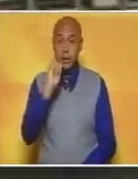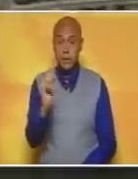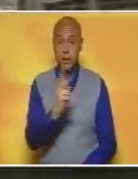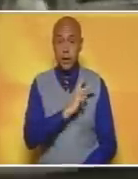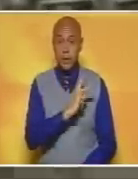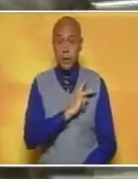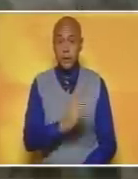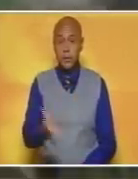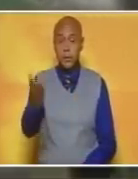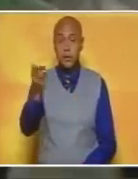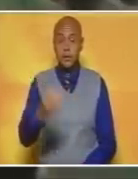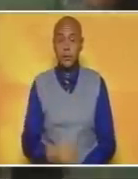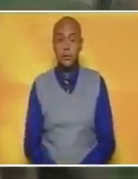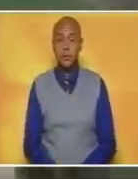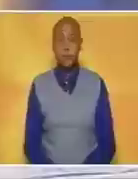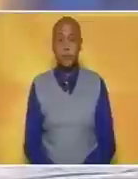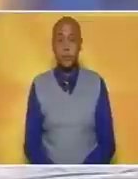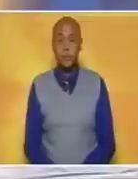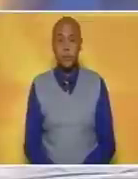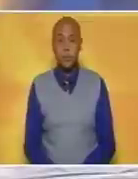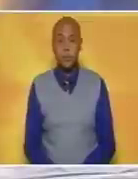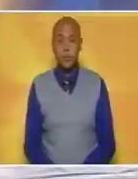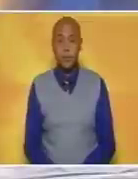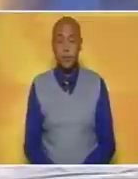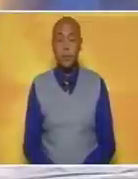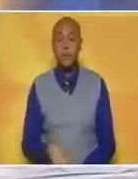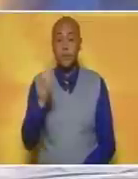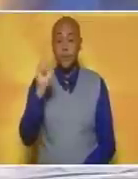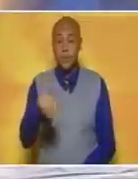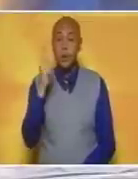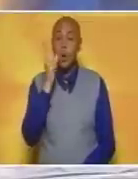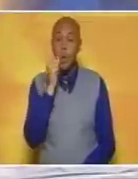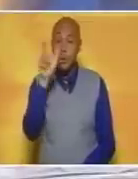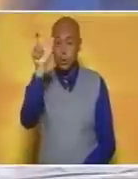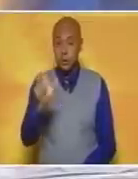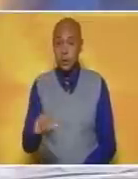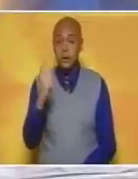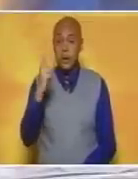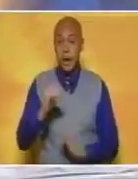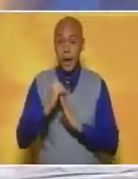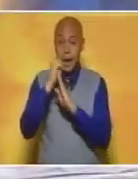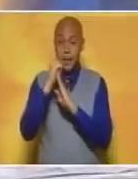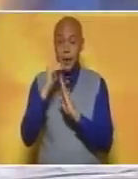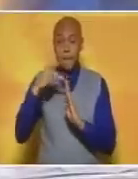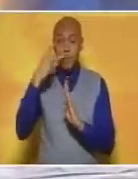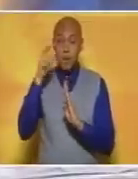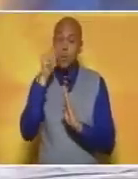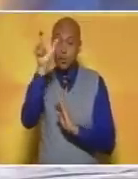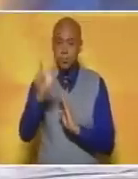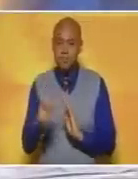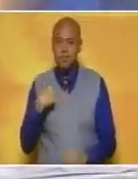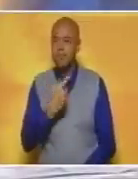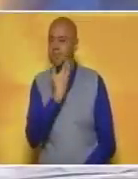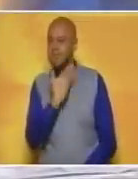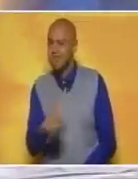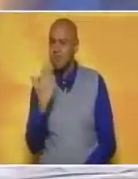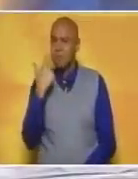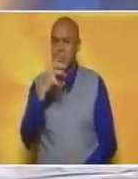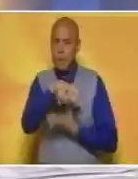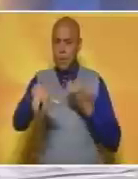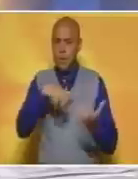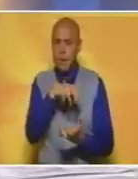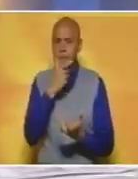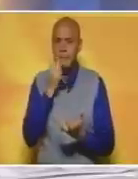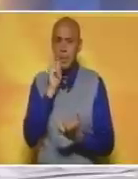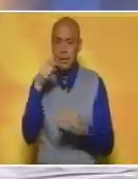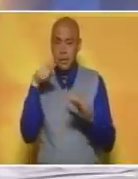Pérez, Noticiero Venevisión. El dirigente político independiente Armando Amengual rechazó los hechos violentos y conflictos que se